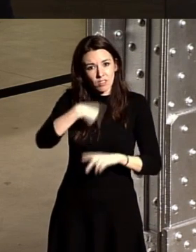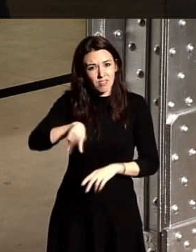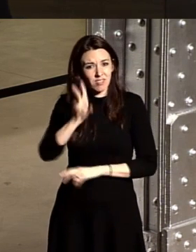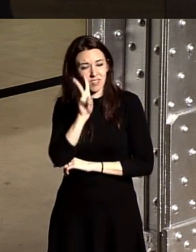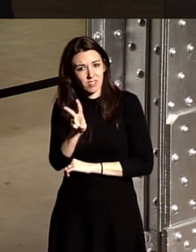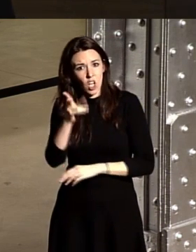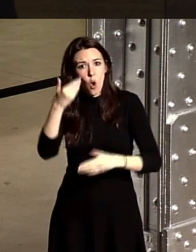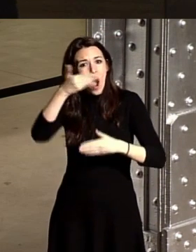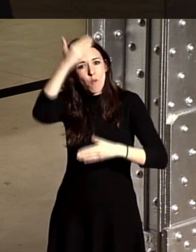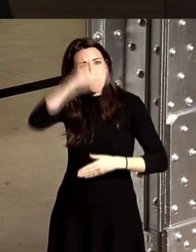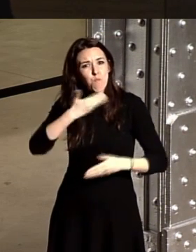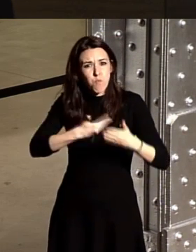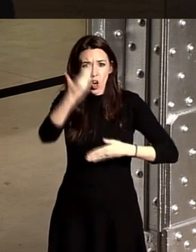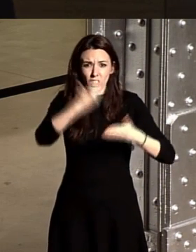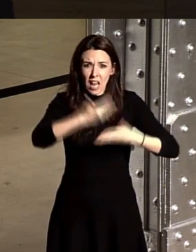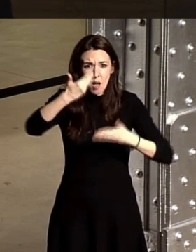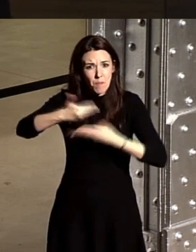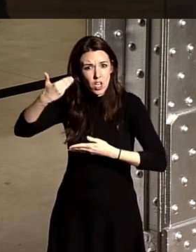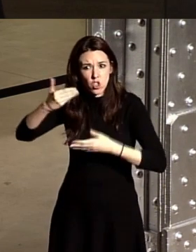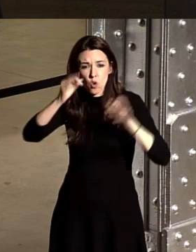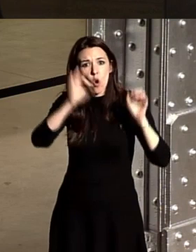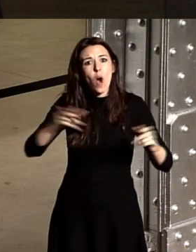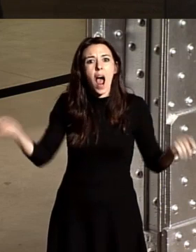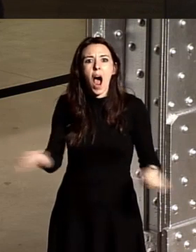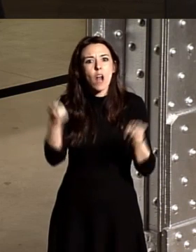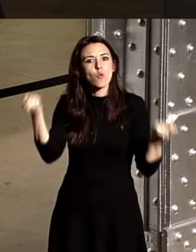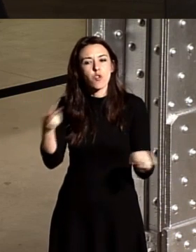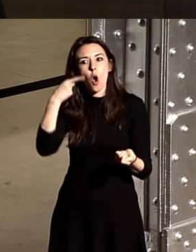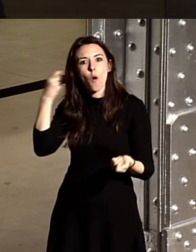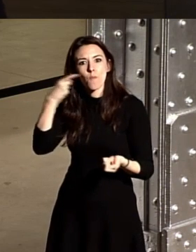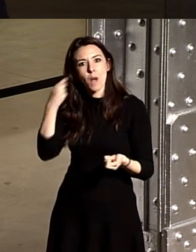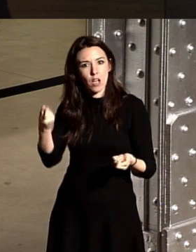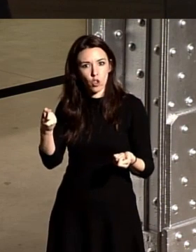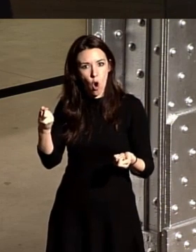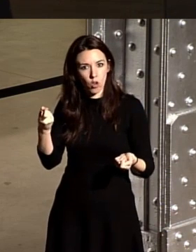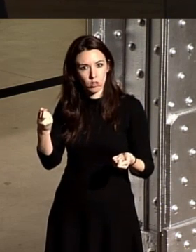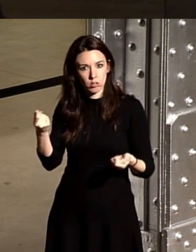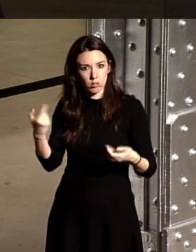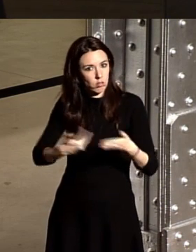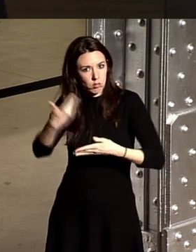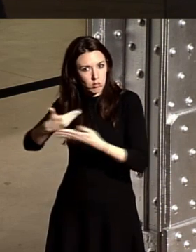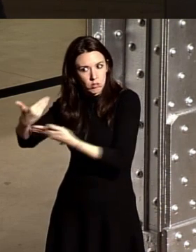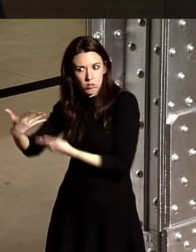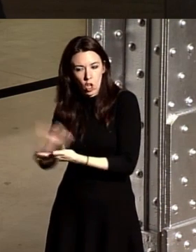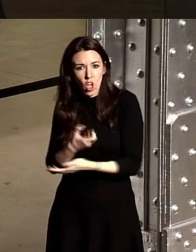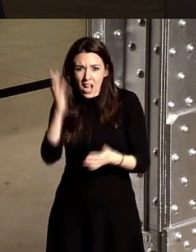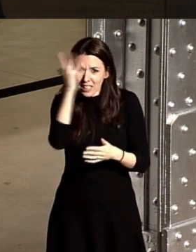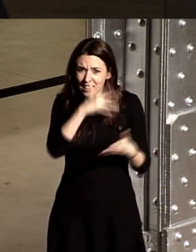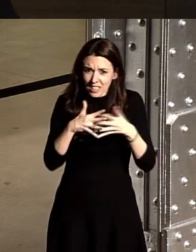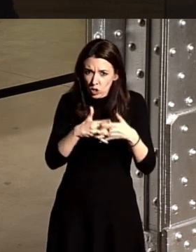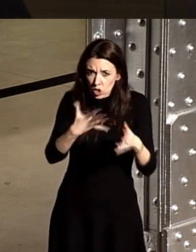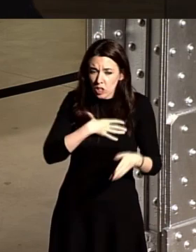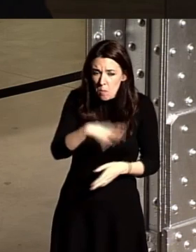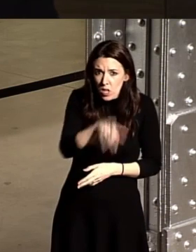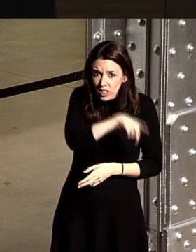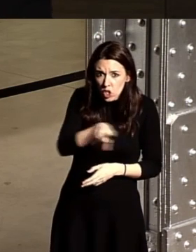las portadas de todos los diarios del día con el anuncio de un banco cubriéndolos a todas. ¿Eso en Estados Unidos es posible? ¿O